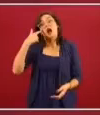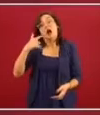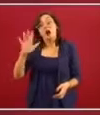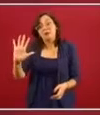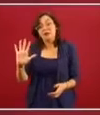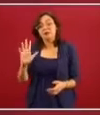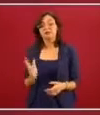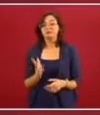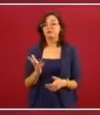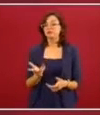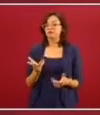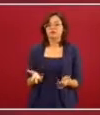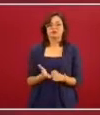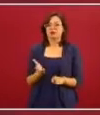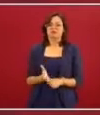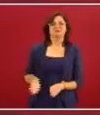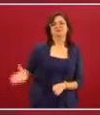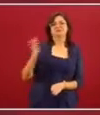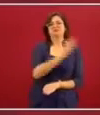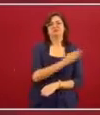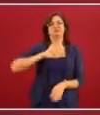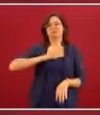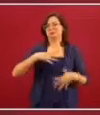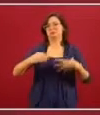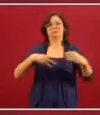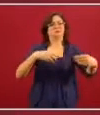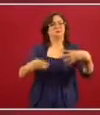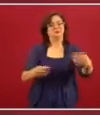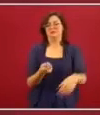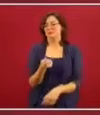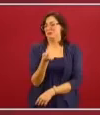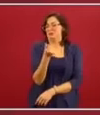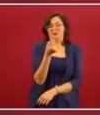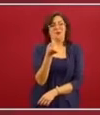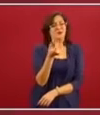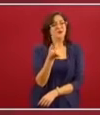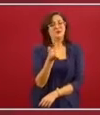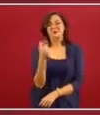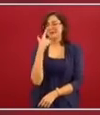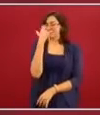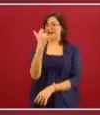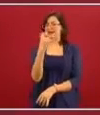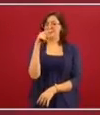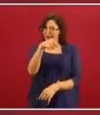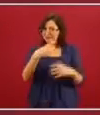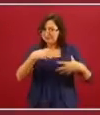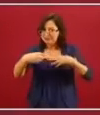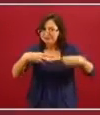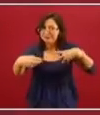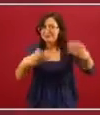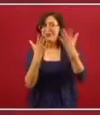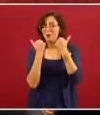corroborarlo. En ese momento teníamos muy poca transmisión, entonces era extraordinariamente improbable que en un sitio como ese se